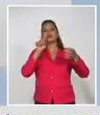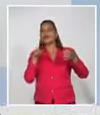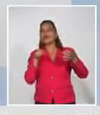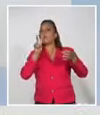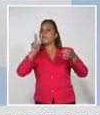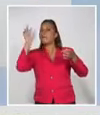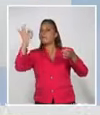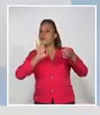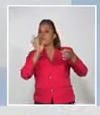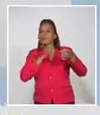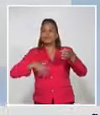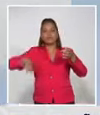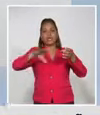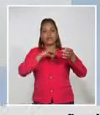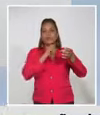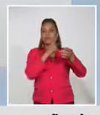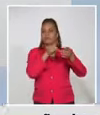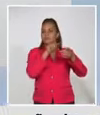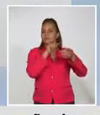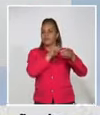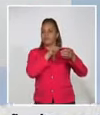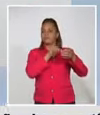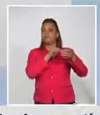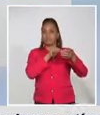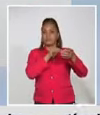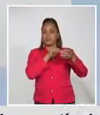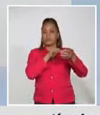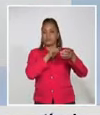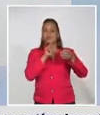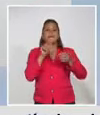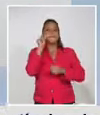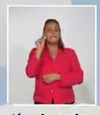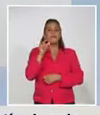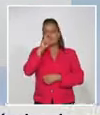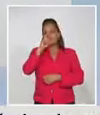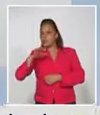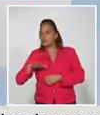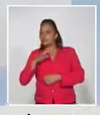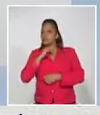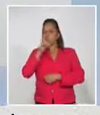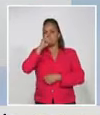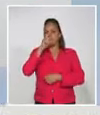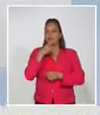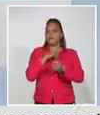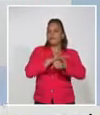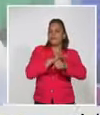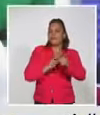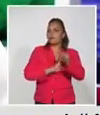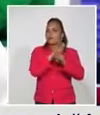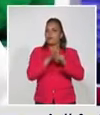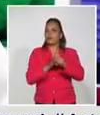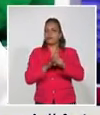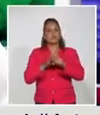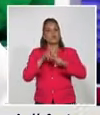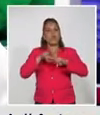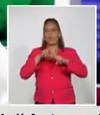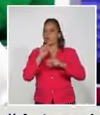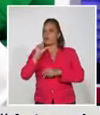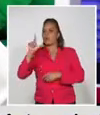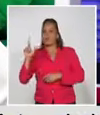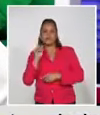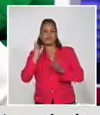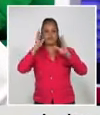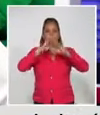los diagnosticados. No reportaron casos pediátricos ni Holguín, ni el municipio especial Isla de la